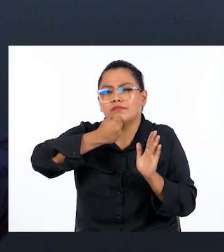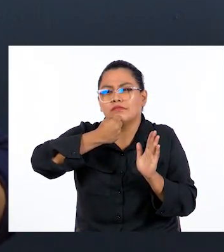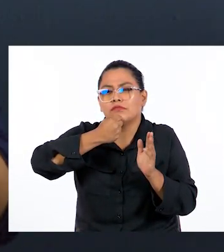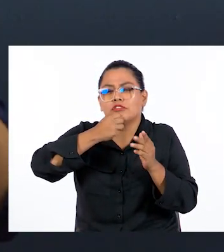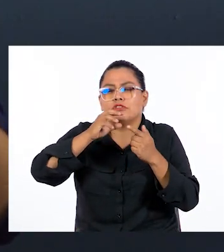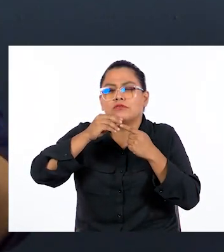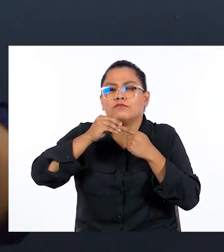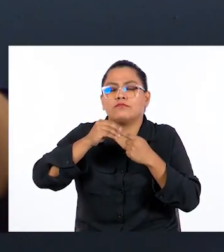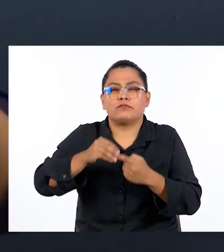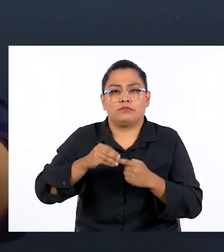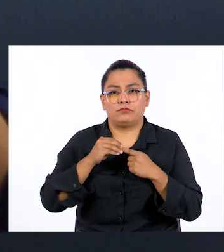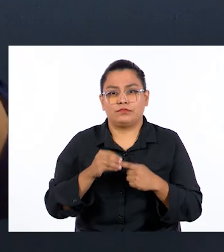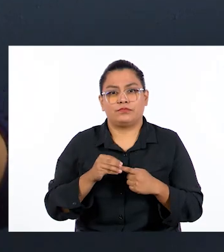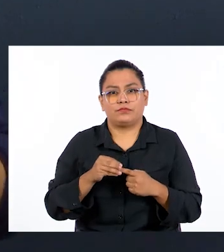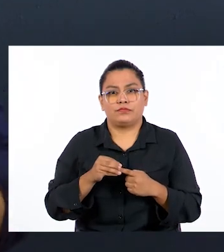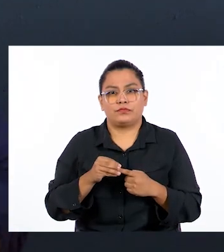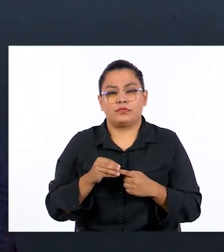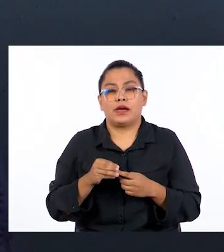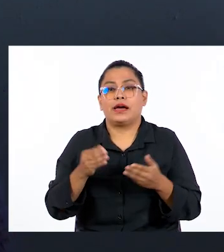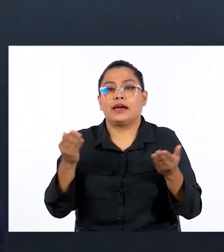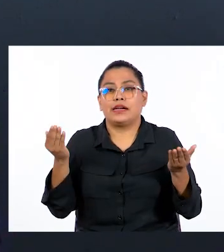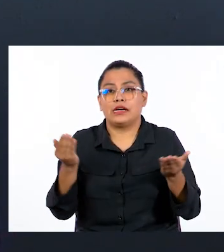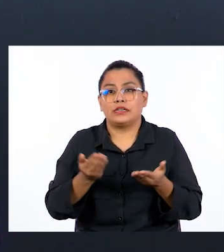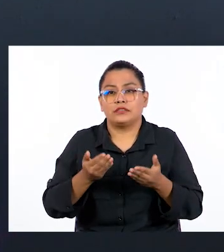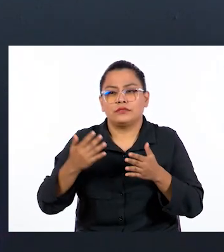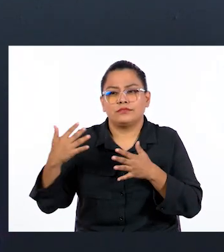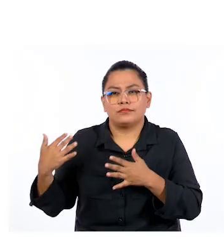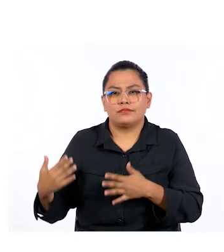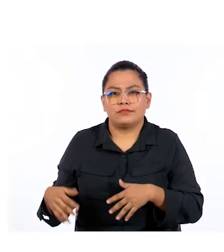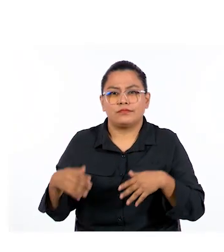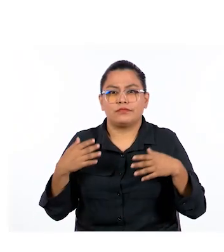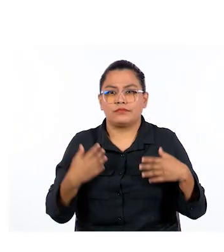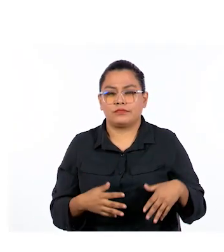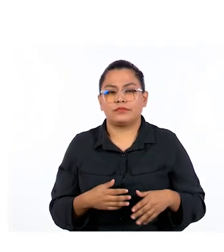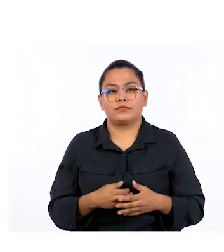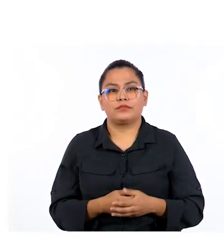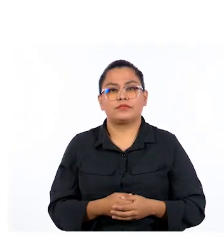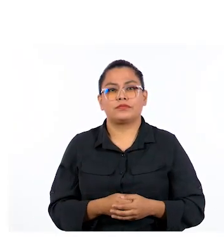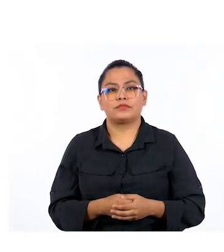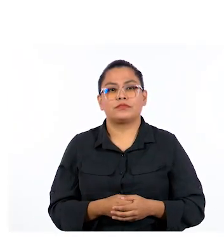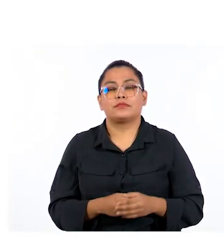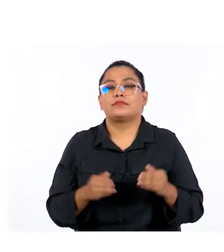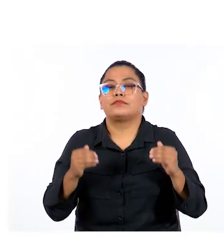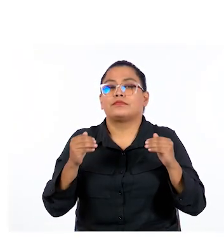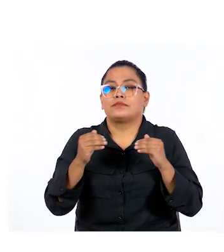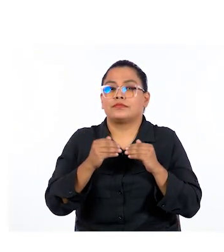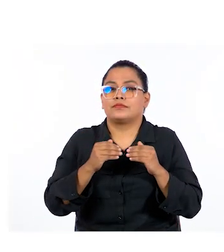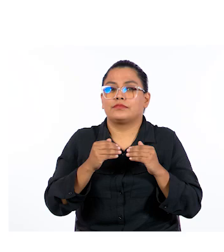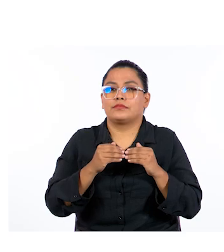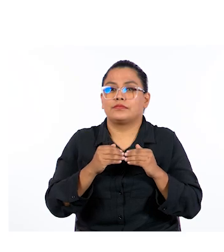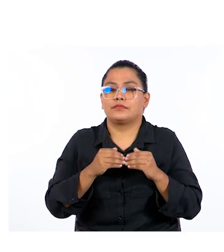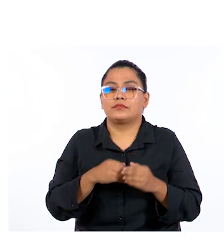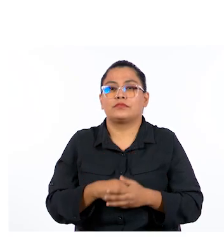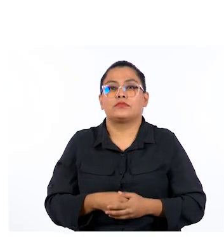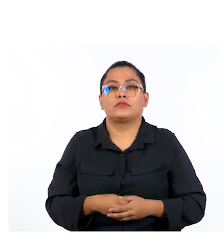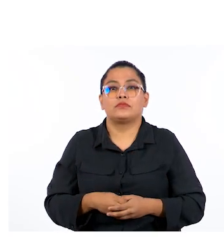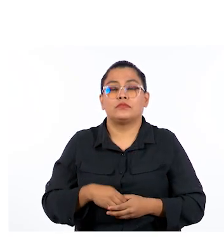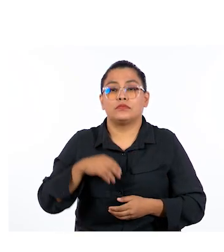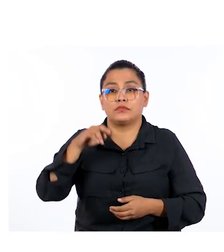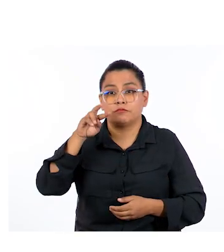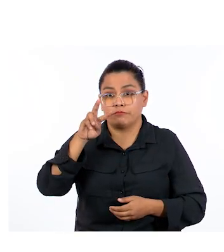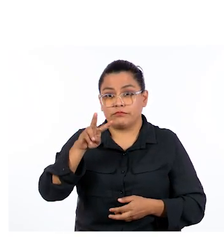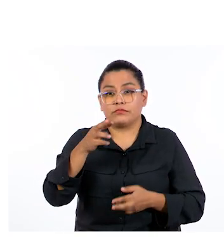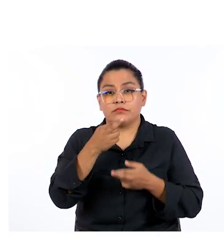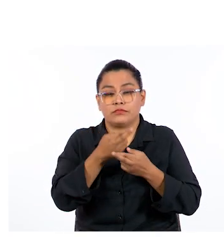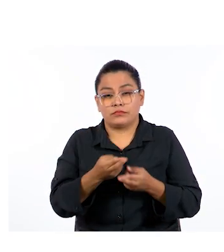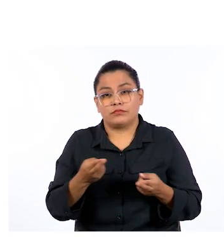de cómo se debe realizar estas actividades. Además tenemos estos dos tipos de recursos.